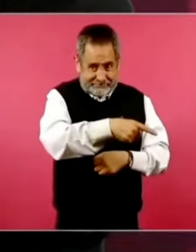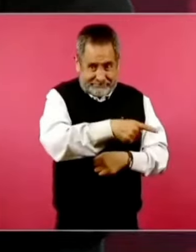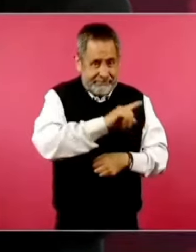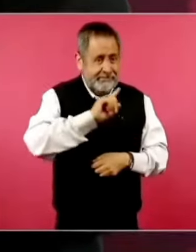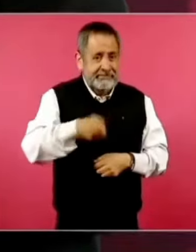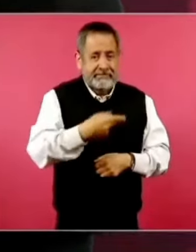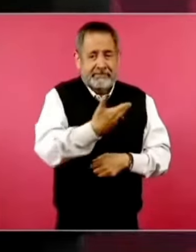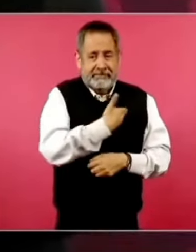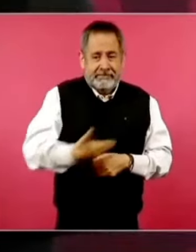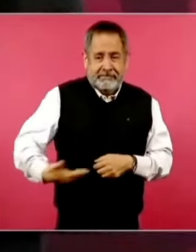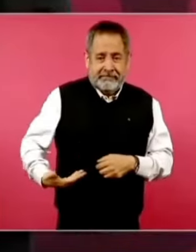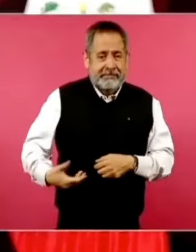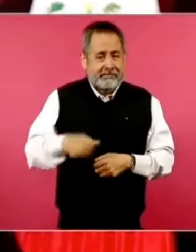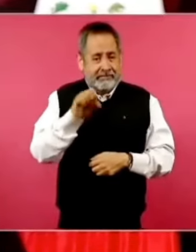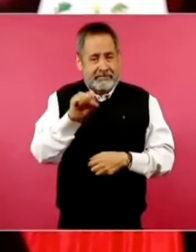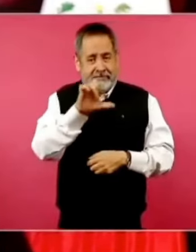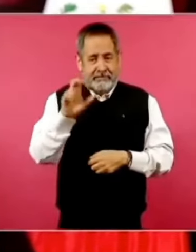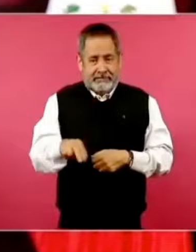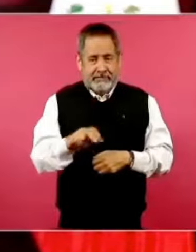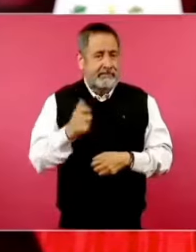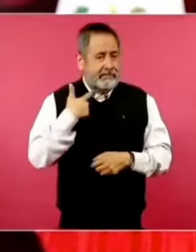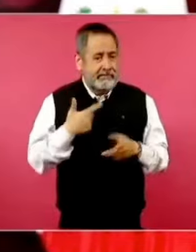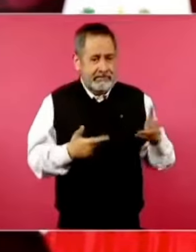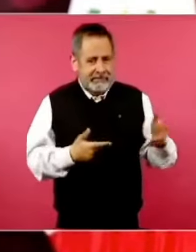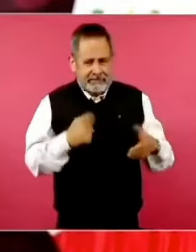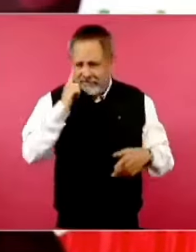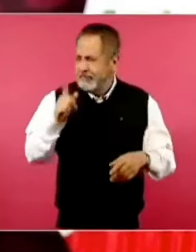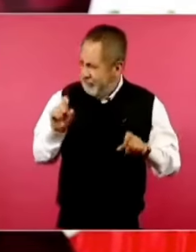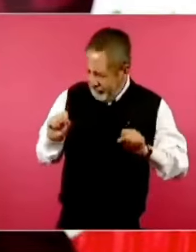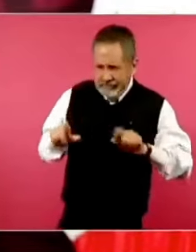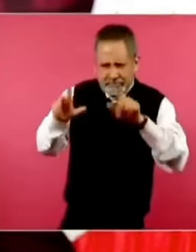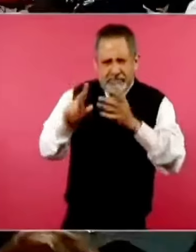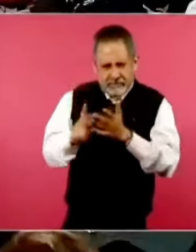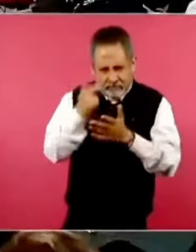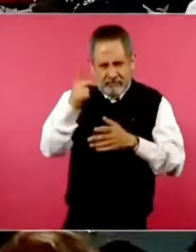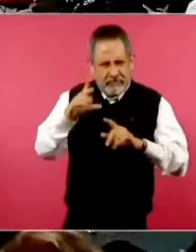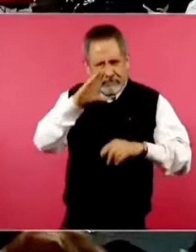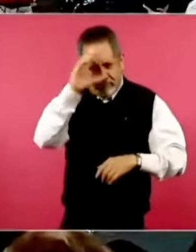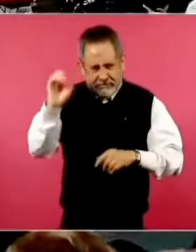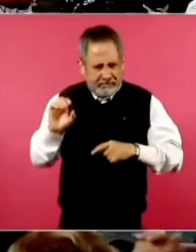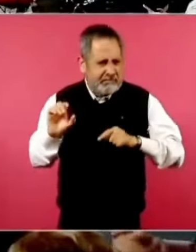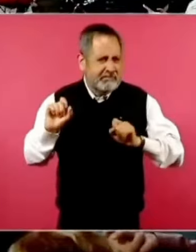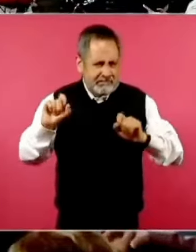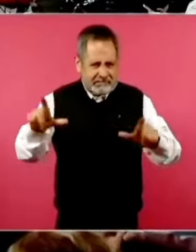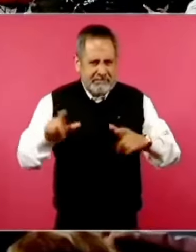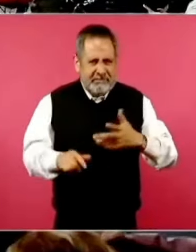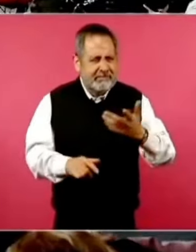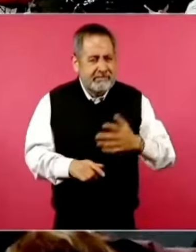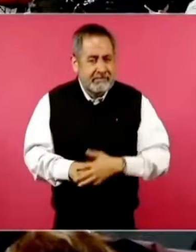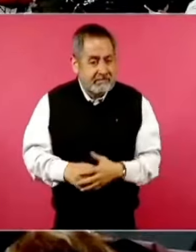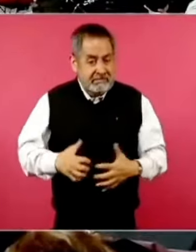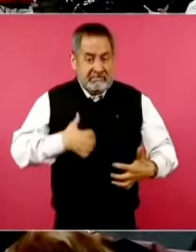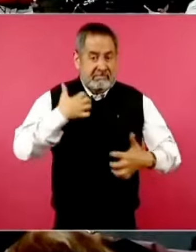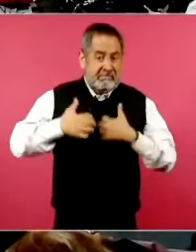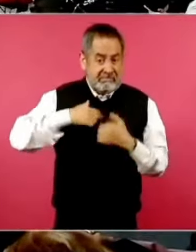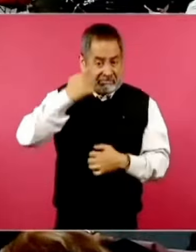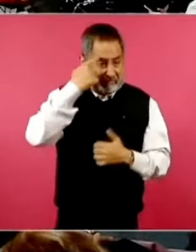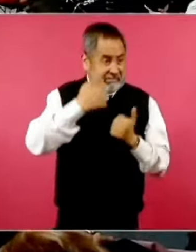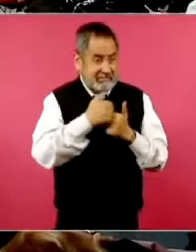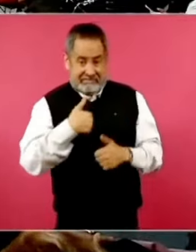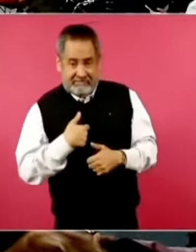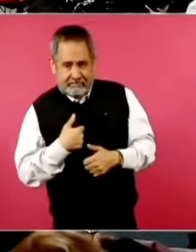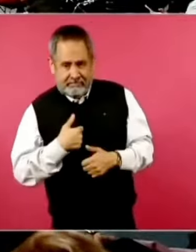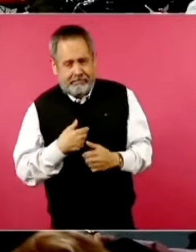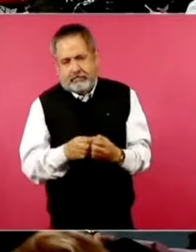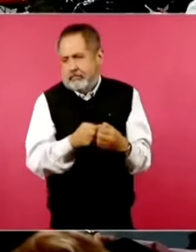presidente de la Corte. A ver, pon otra vez la foto. ¿Está enojado con nosotros? Pues cómo no va a estar